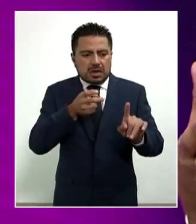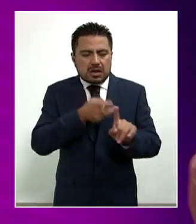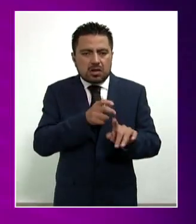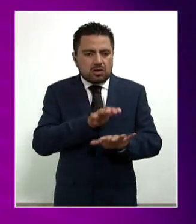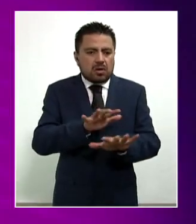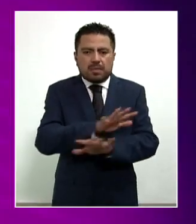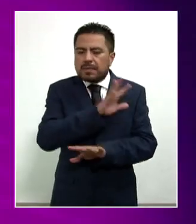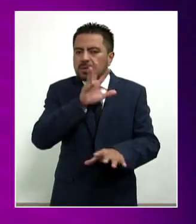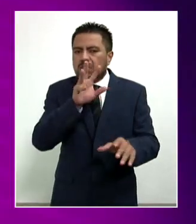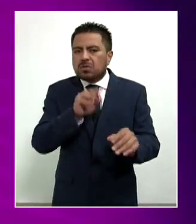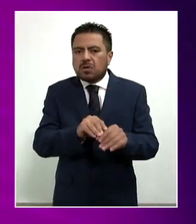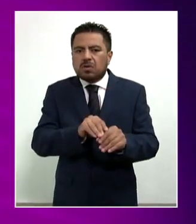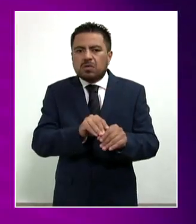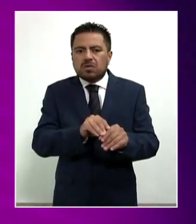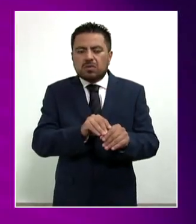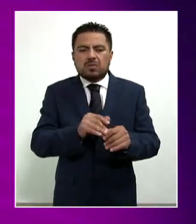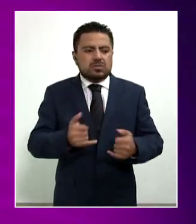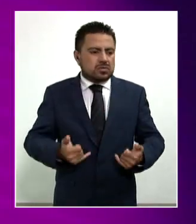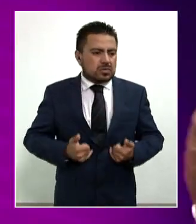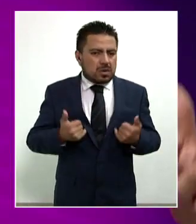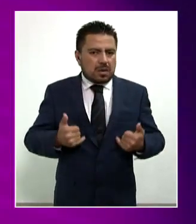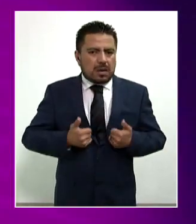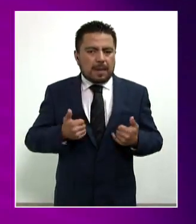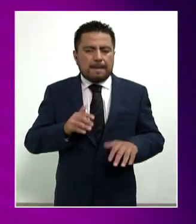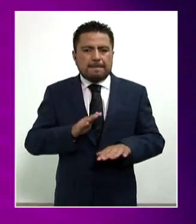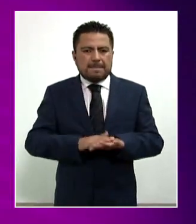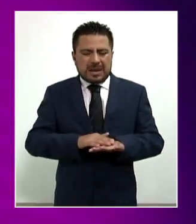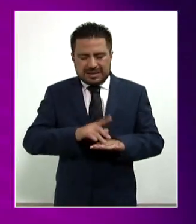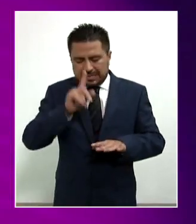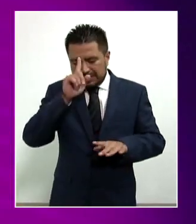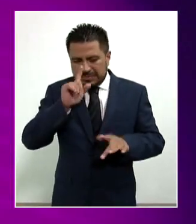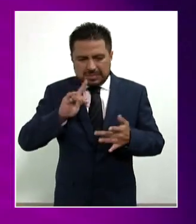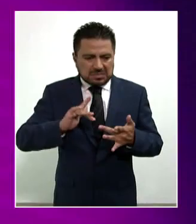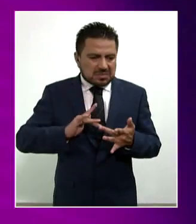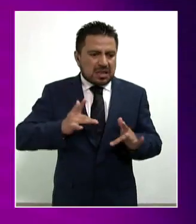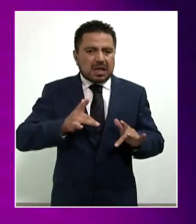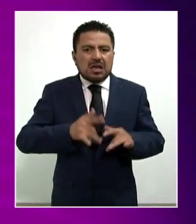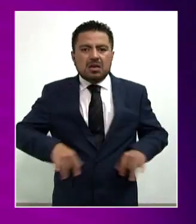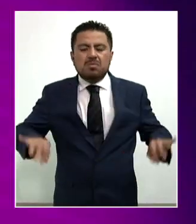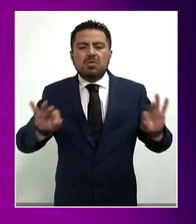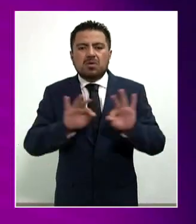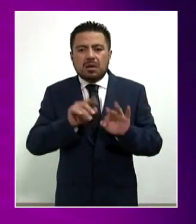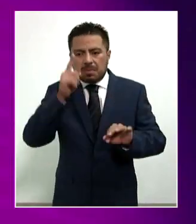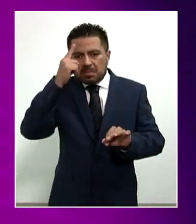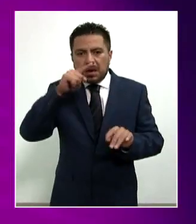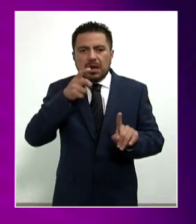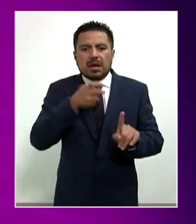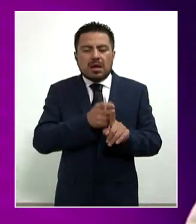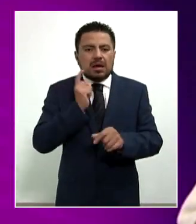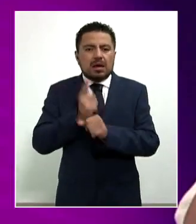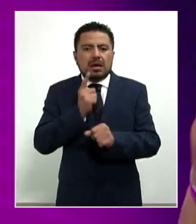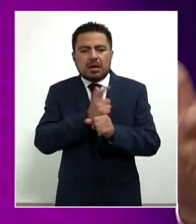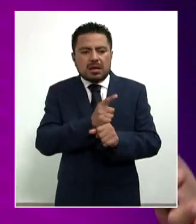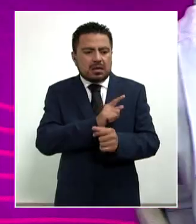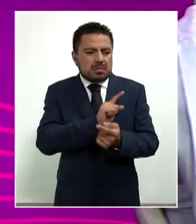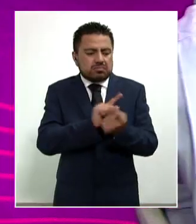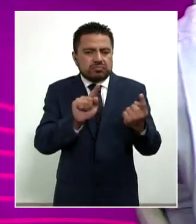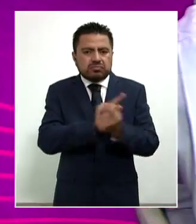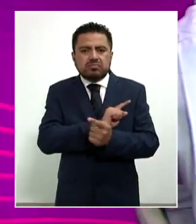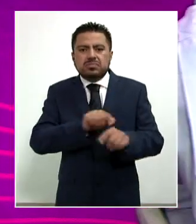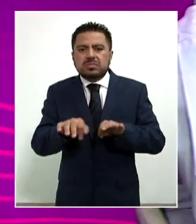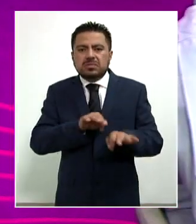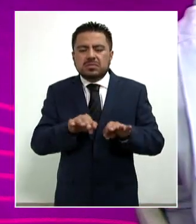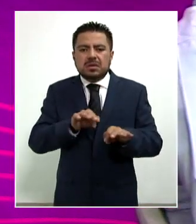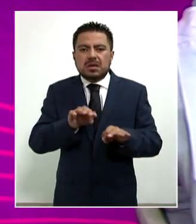sobre todo si son jóvenes, tus redes sociales son muy importantes para encontrar trabajo, para